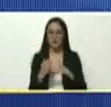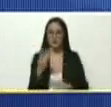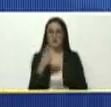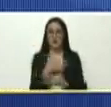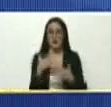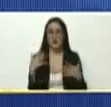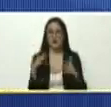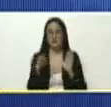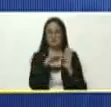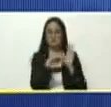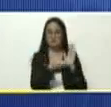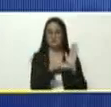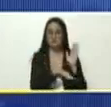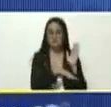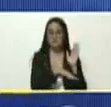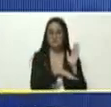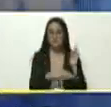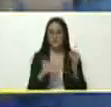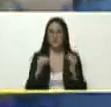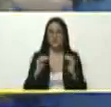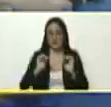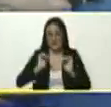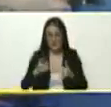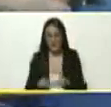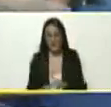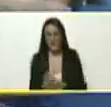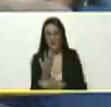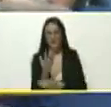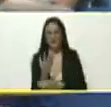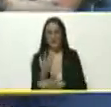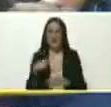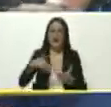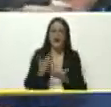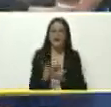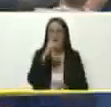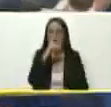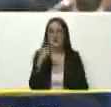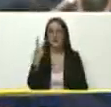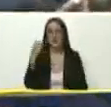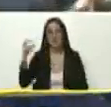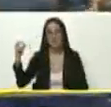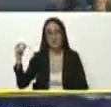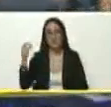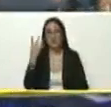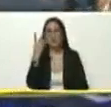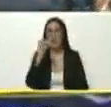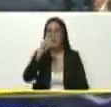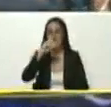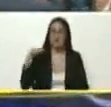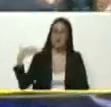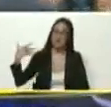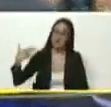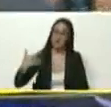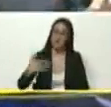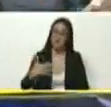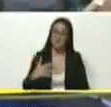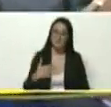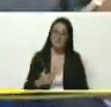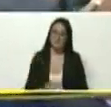grandes etapas, desde su momento fundacional hasta el año 2000. 40 años